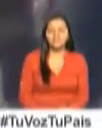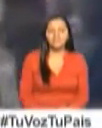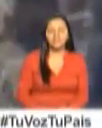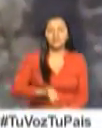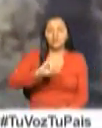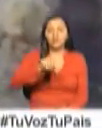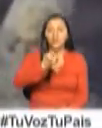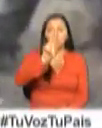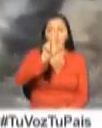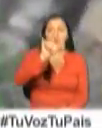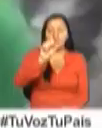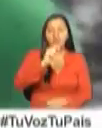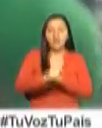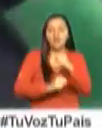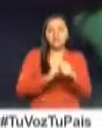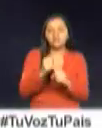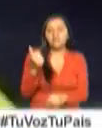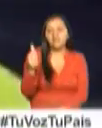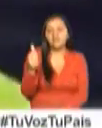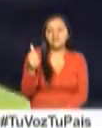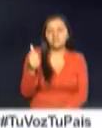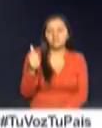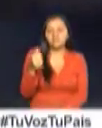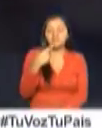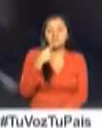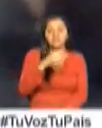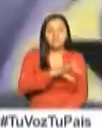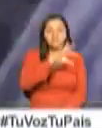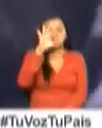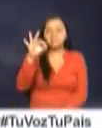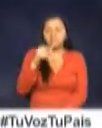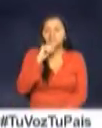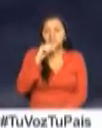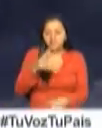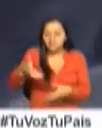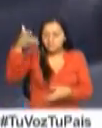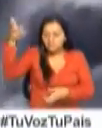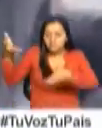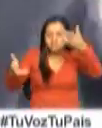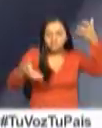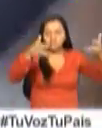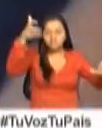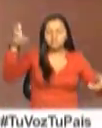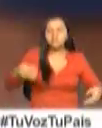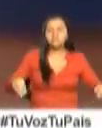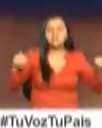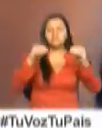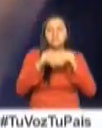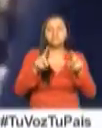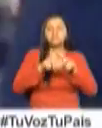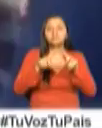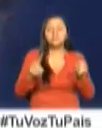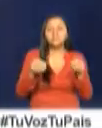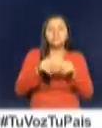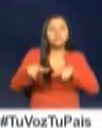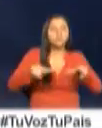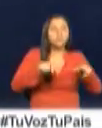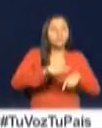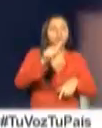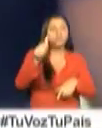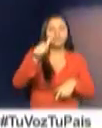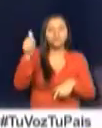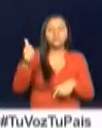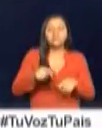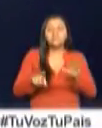Julia tiene 10 años y es una de las incontables víctimas que aún quedan sepultadas no solo aquí en Amatrice, sino en otras localidades que